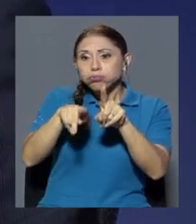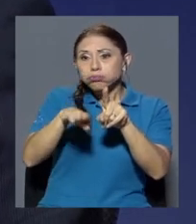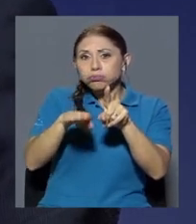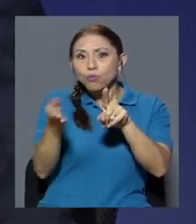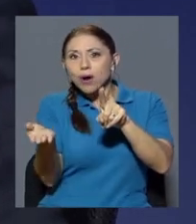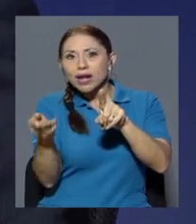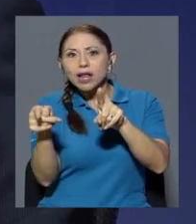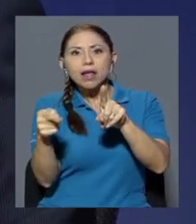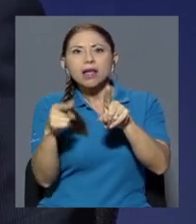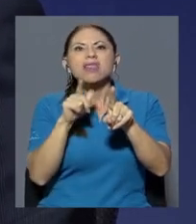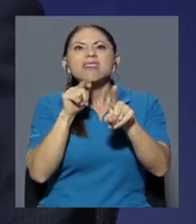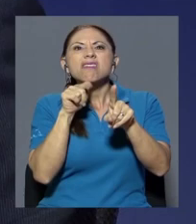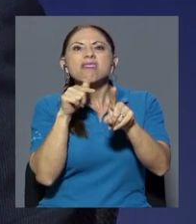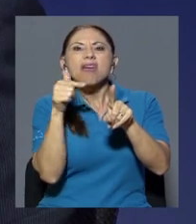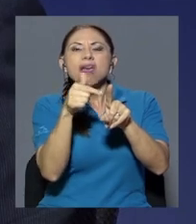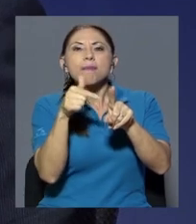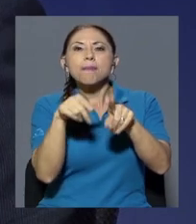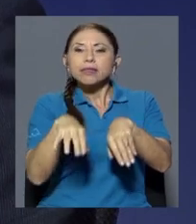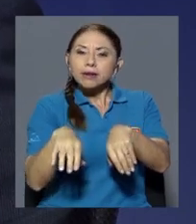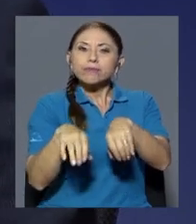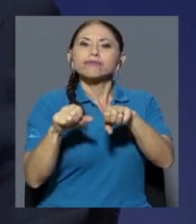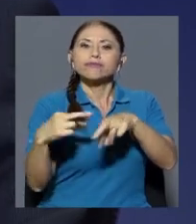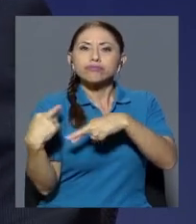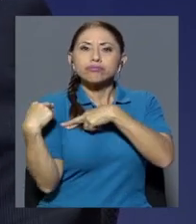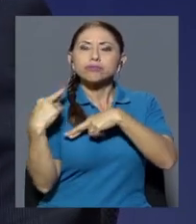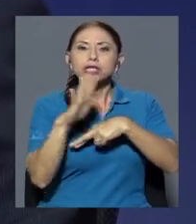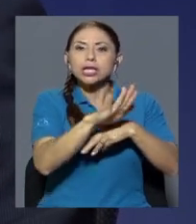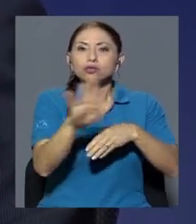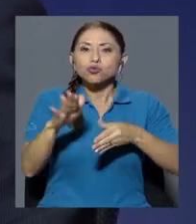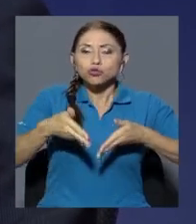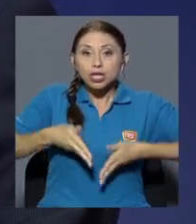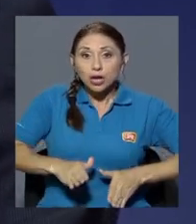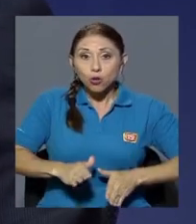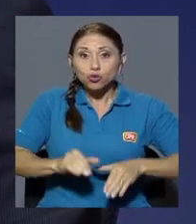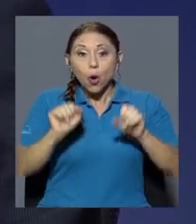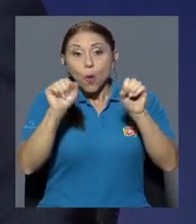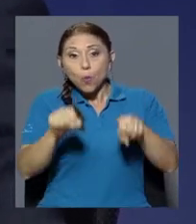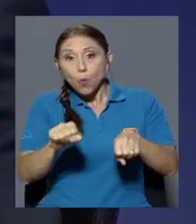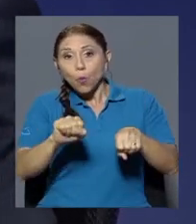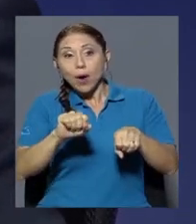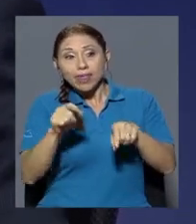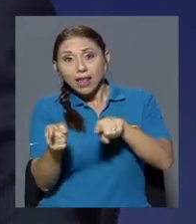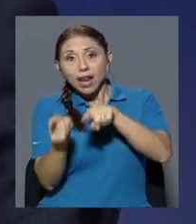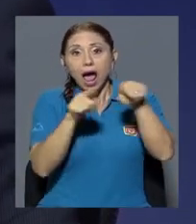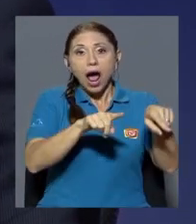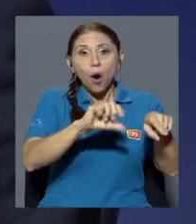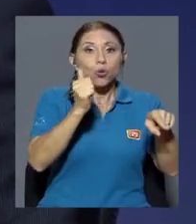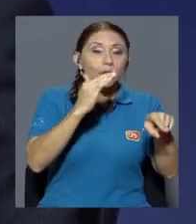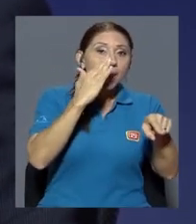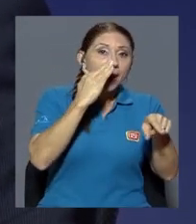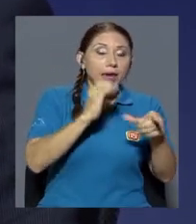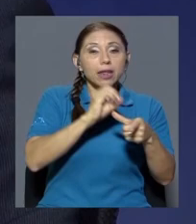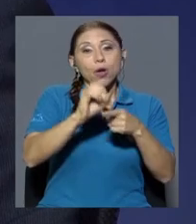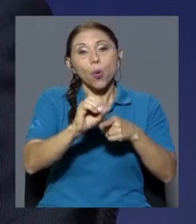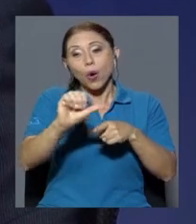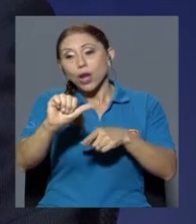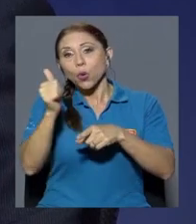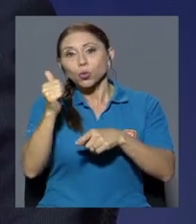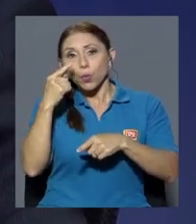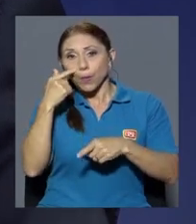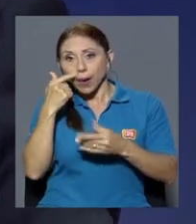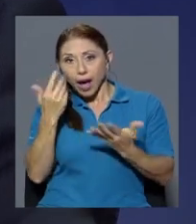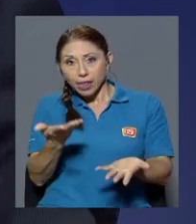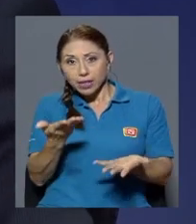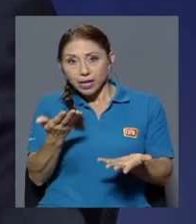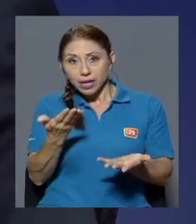quién va a tener la custodia de sus hijos podría tenerla la otra madre el otro padre que se ha concebido de esa